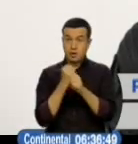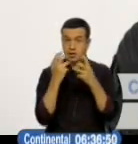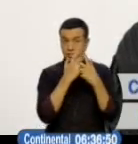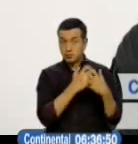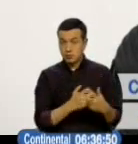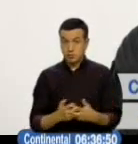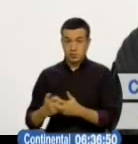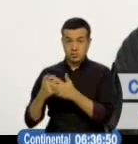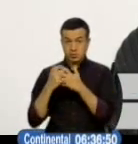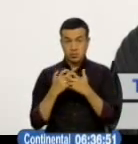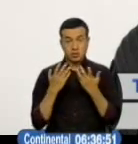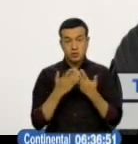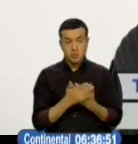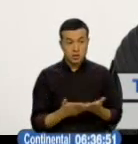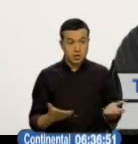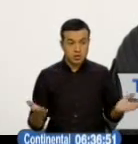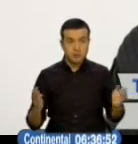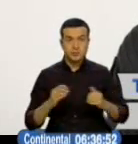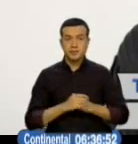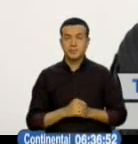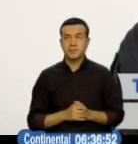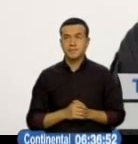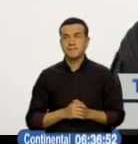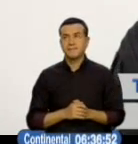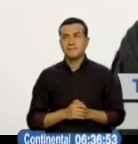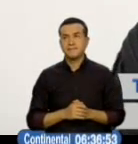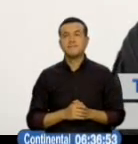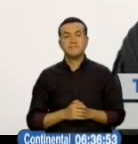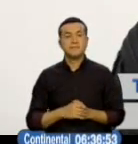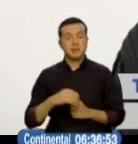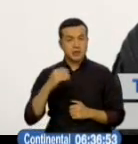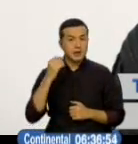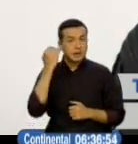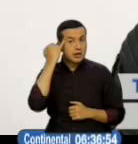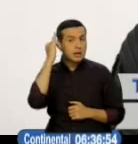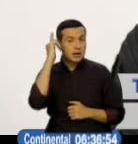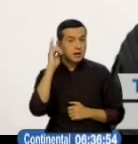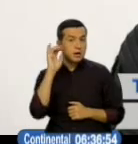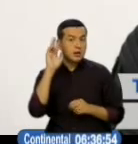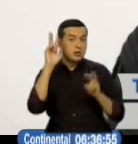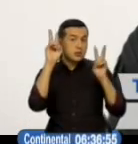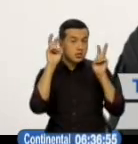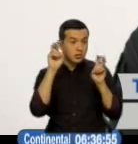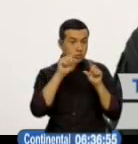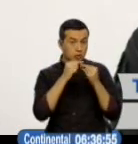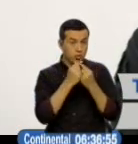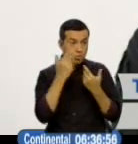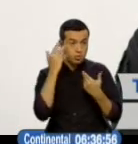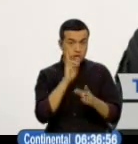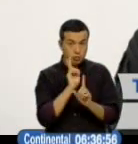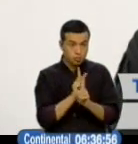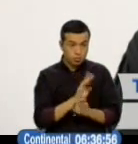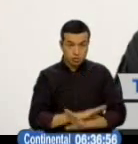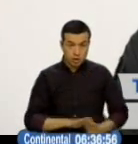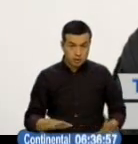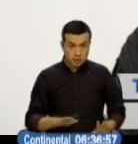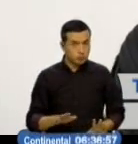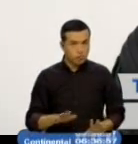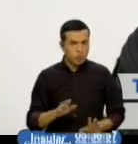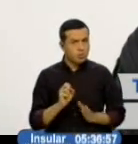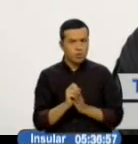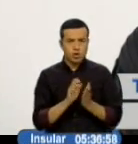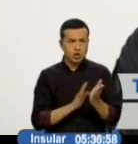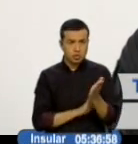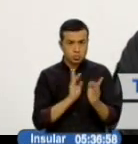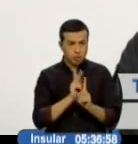Esto de aquí rebasa, digamos, la iniciativa solamente de un partido político o de un proyecto político.